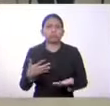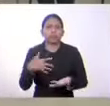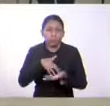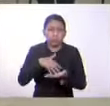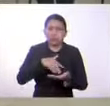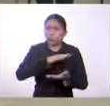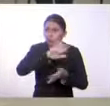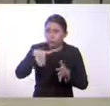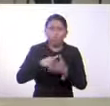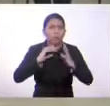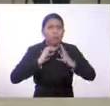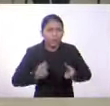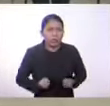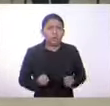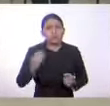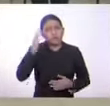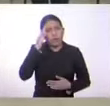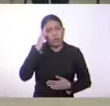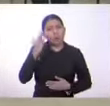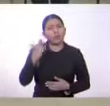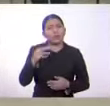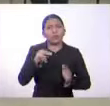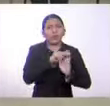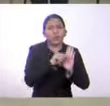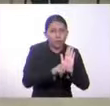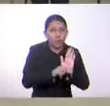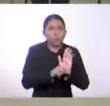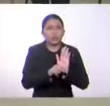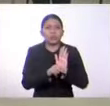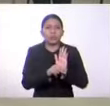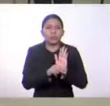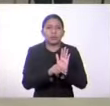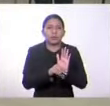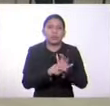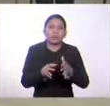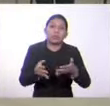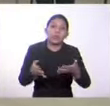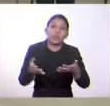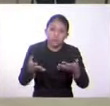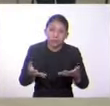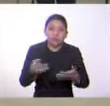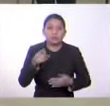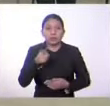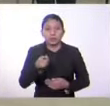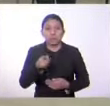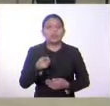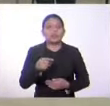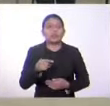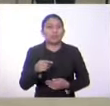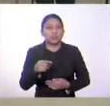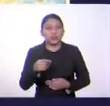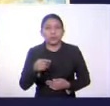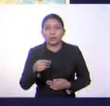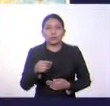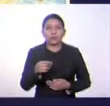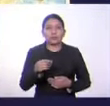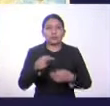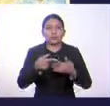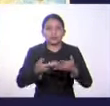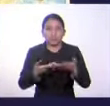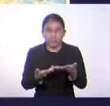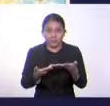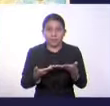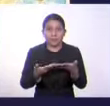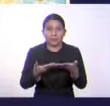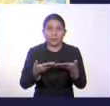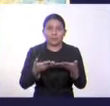pública y elaboración de cuerpos normativos, etc. Por eso yo quiero decir esto, si hablamos de los derechos humanos solamente en